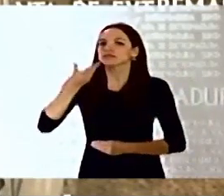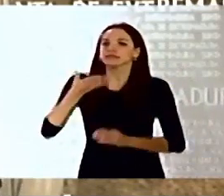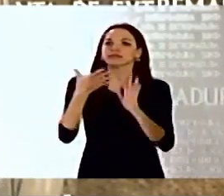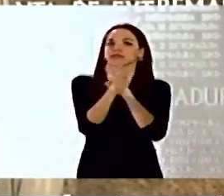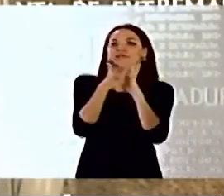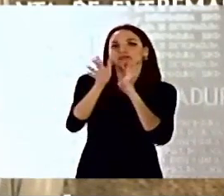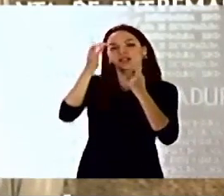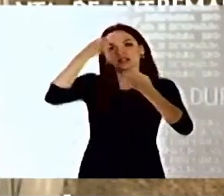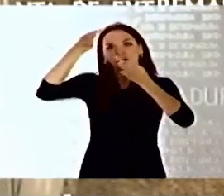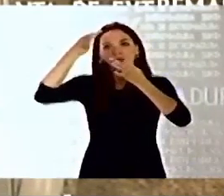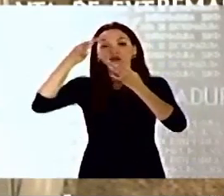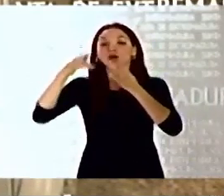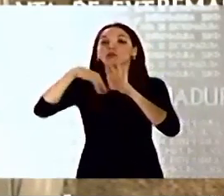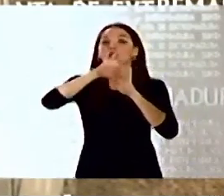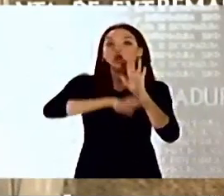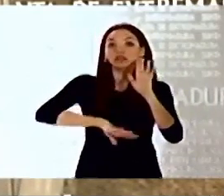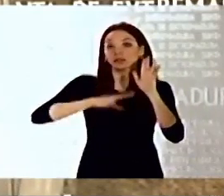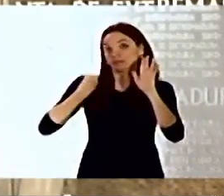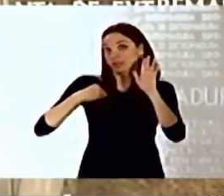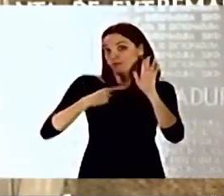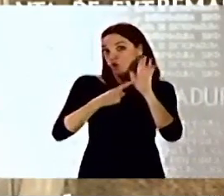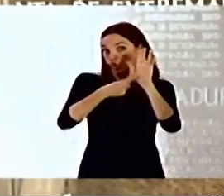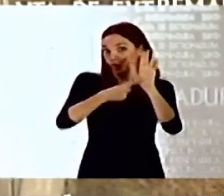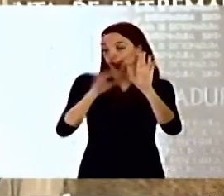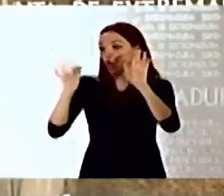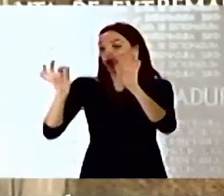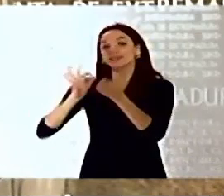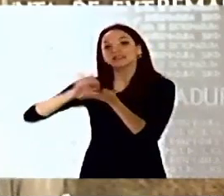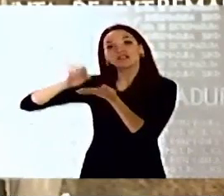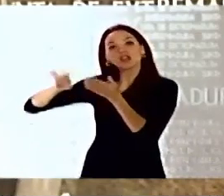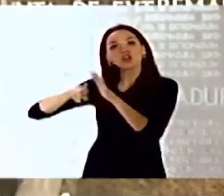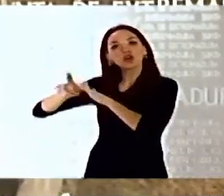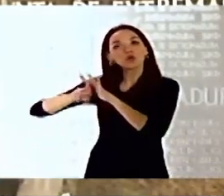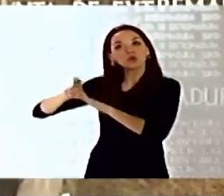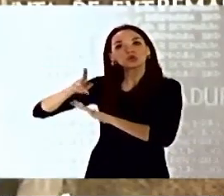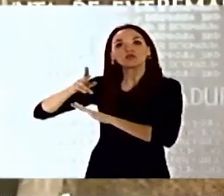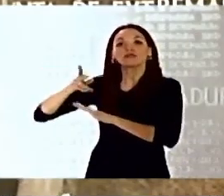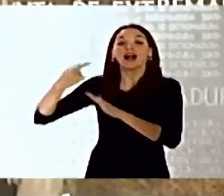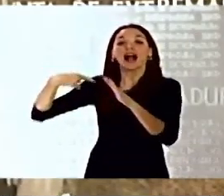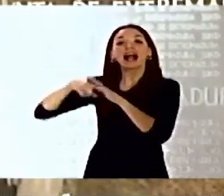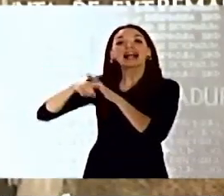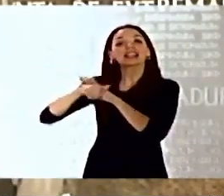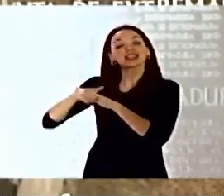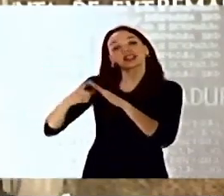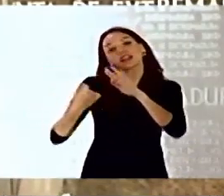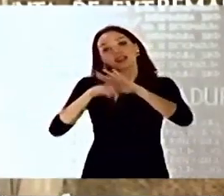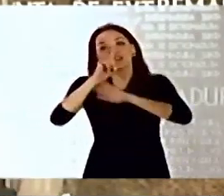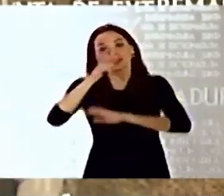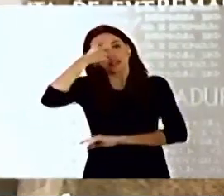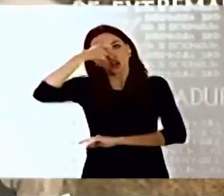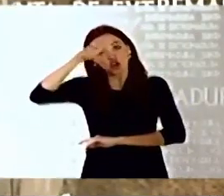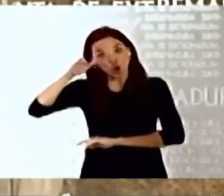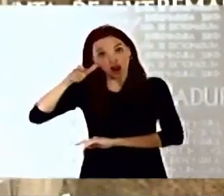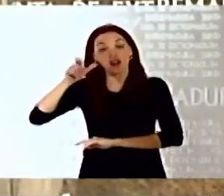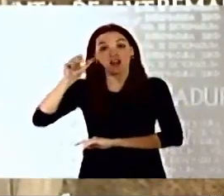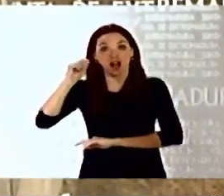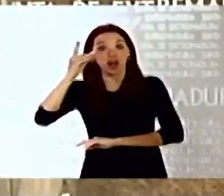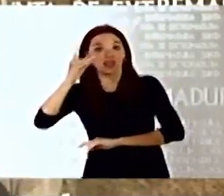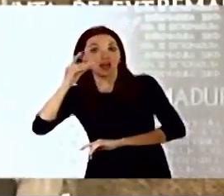que programas como estos o servicios y recursos como son los agentes de desarrollo local en el territorio, pues tienen una tarea muy